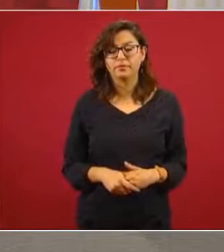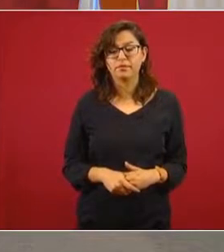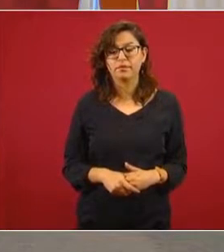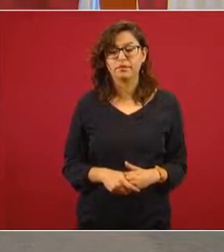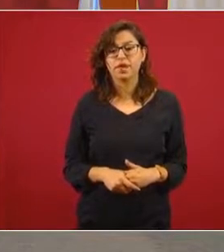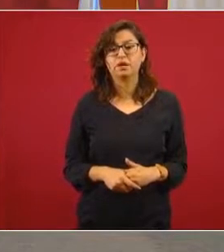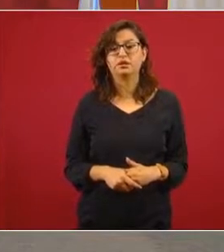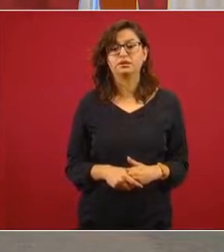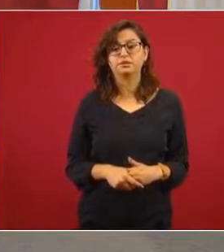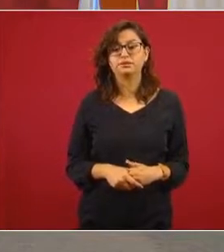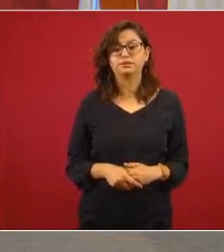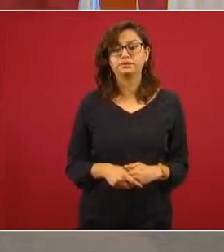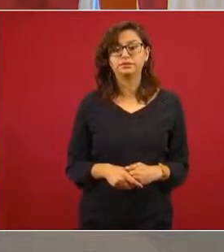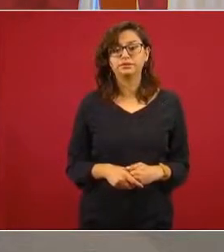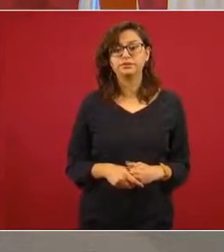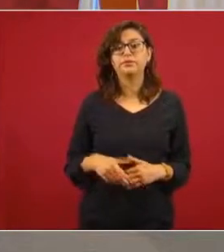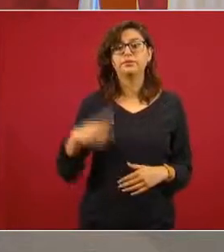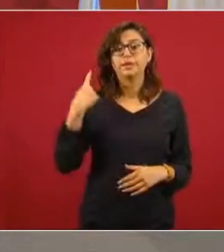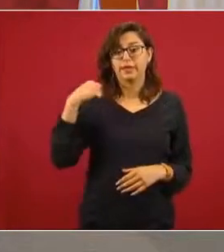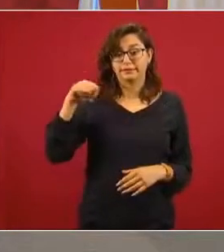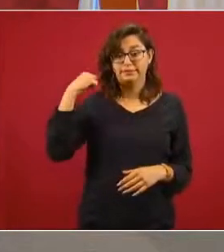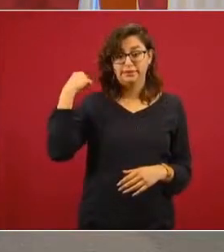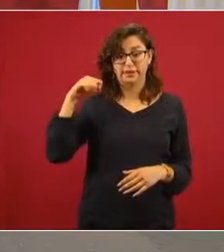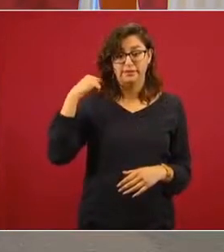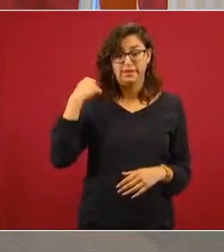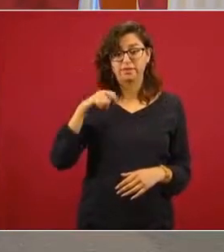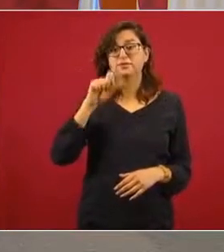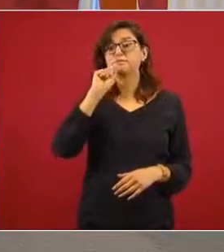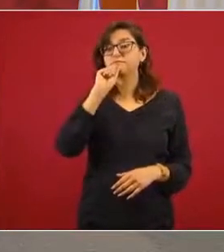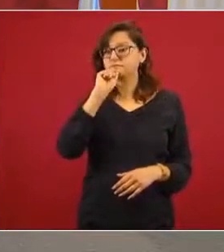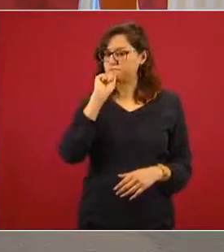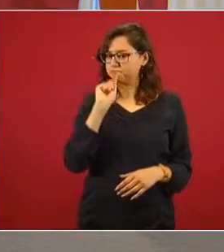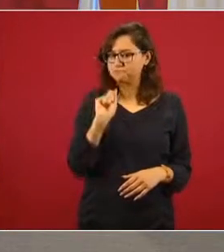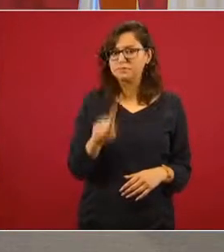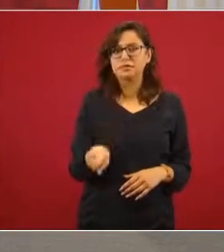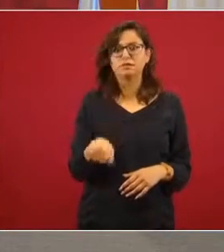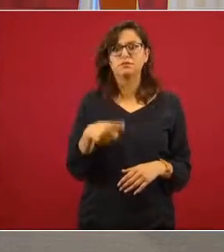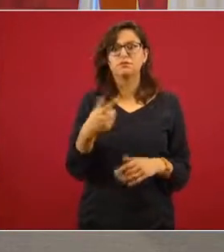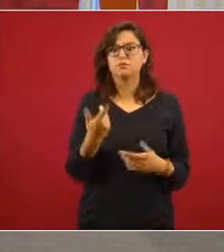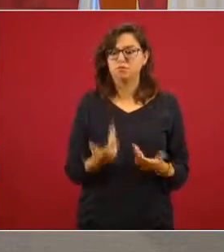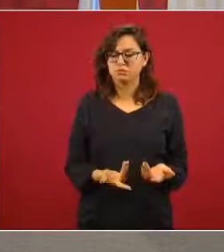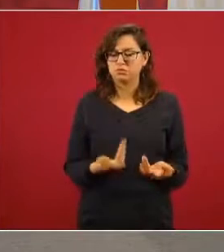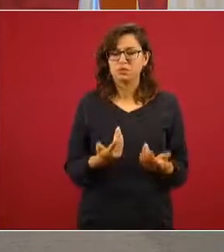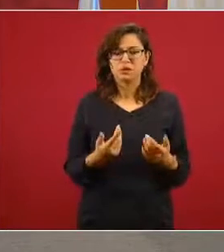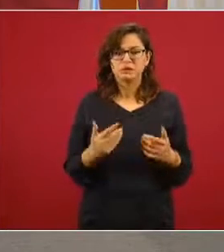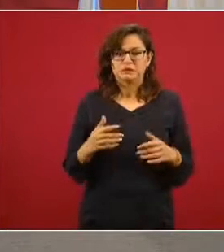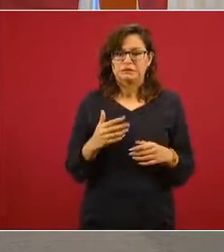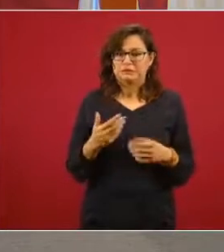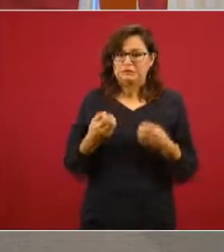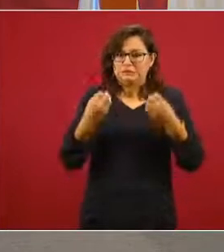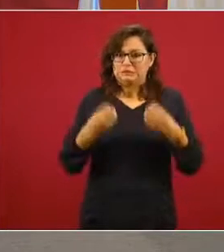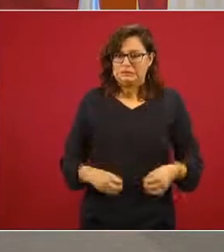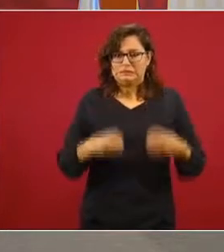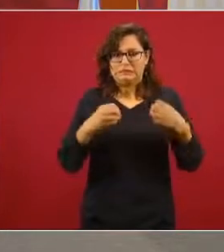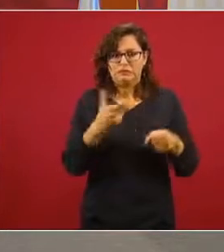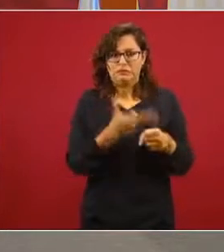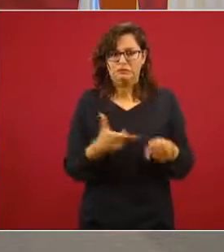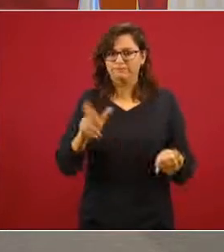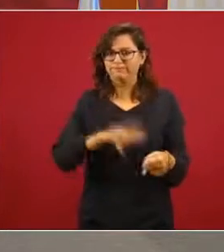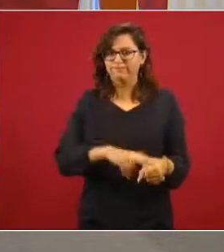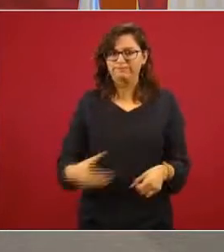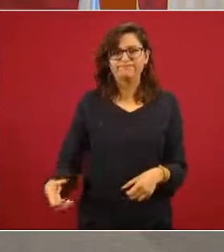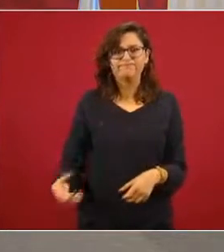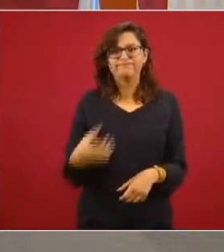estados que también, junto con Guerrero, llegó a una presión hospitalaria muy importante, tuvo reacciones muy inmediatas de expansión de la